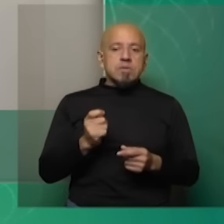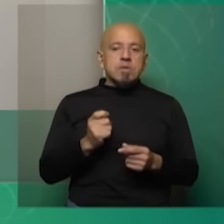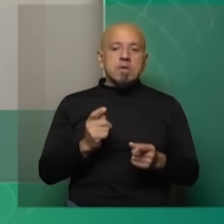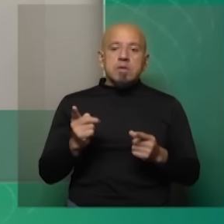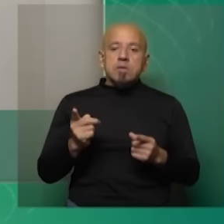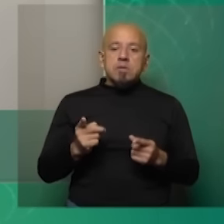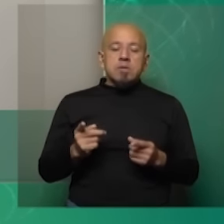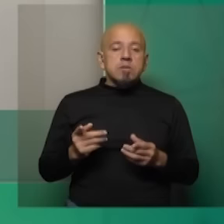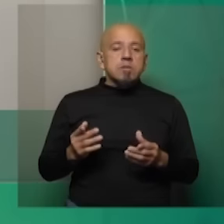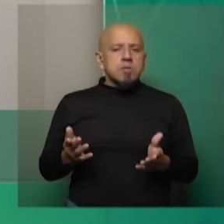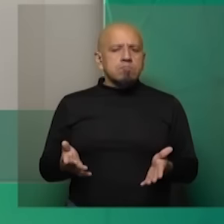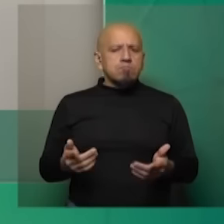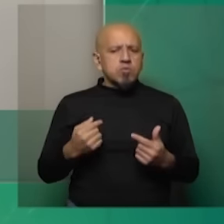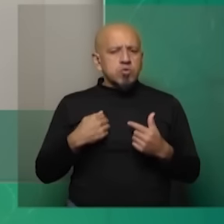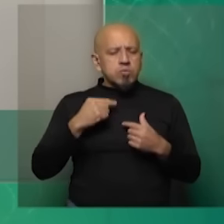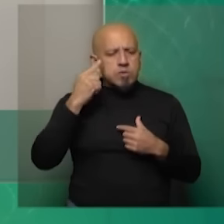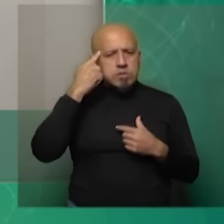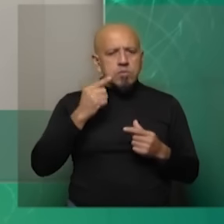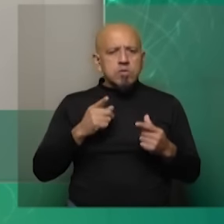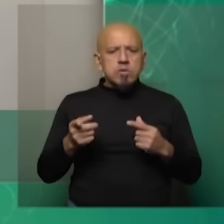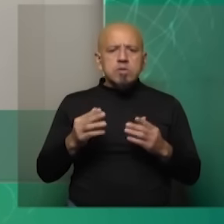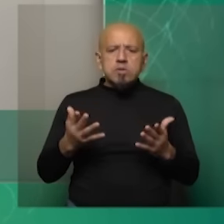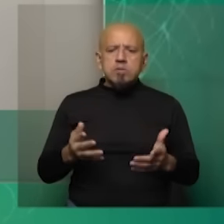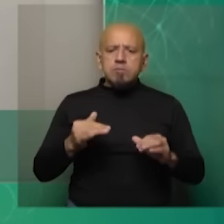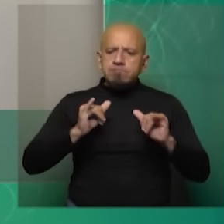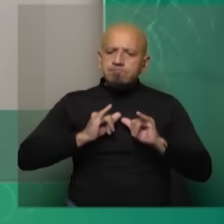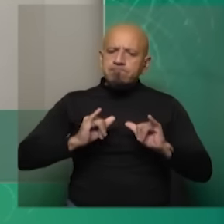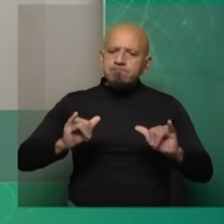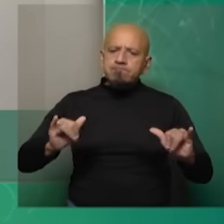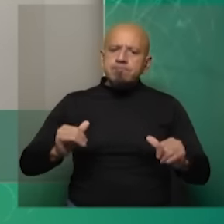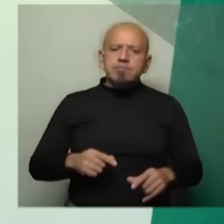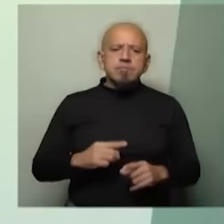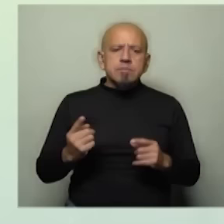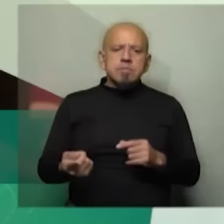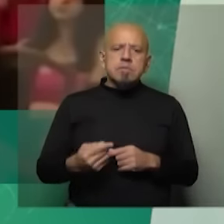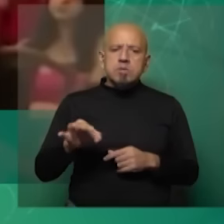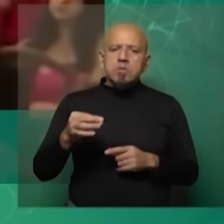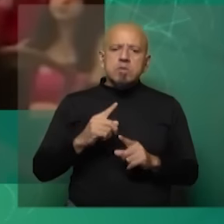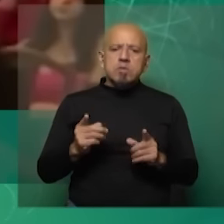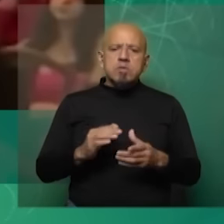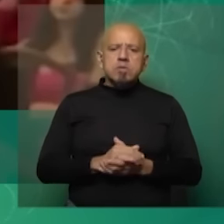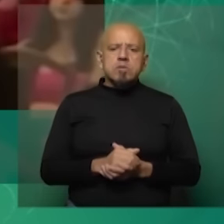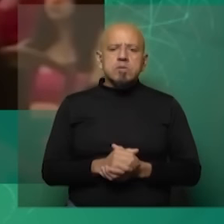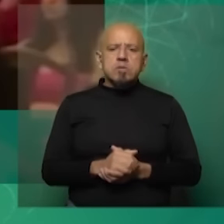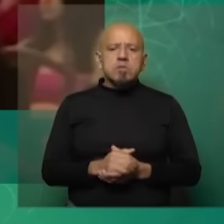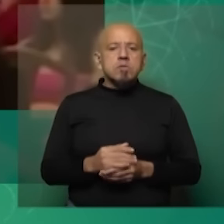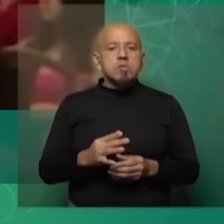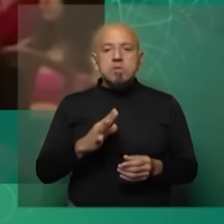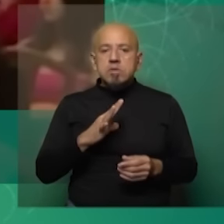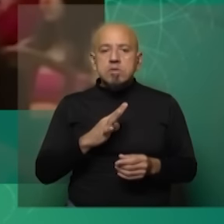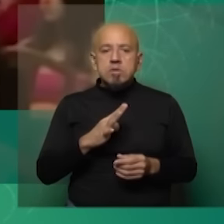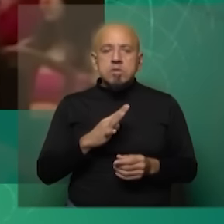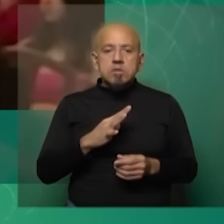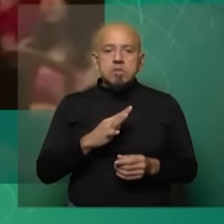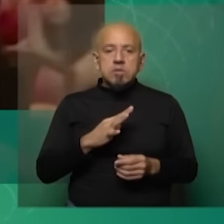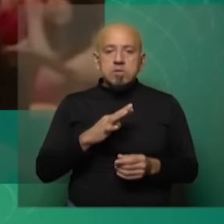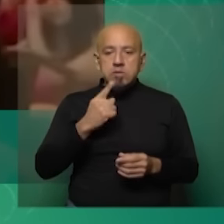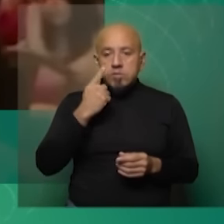detrás. Tendemos a pensar que la promotora del primer ataque no está sola. Si se tiene algún tipo de